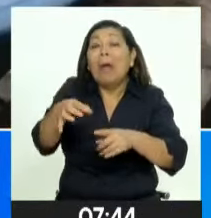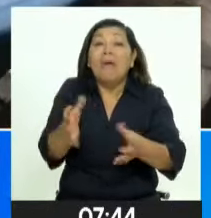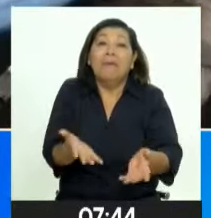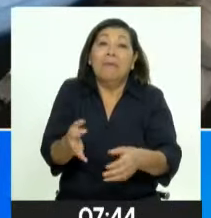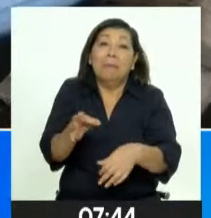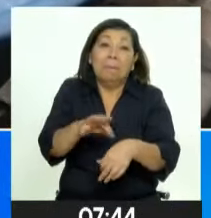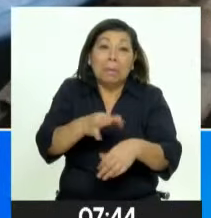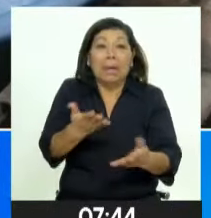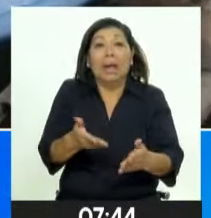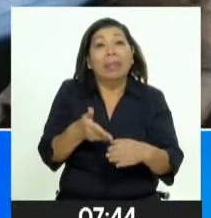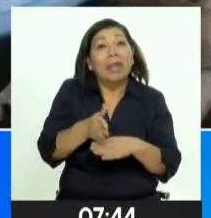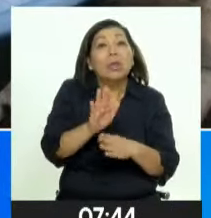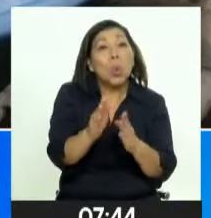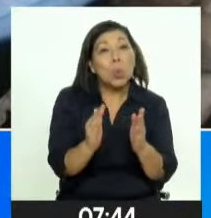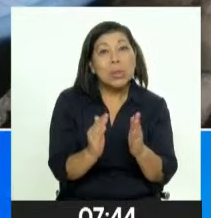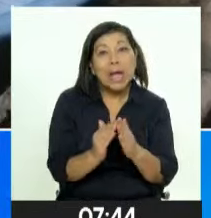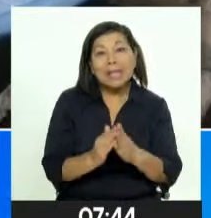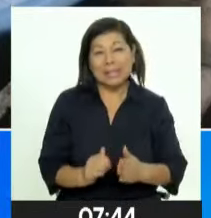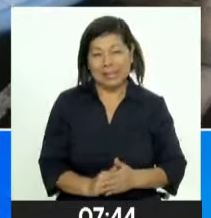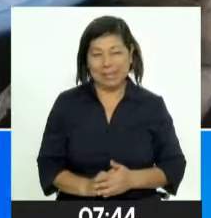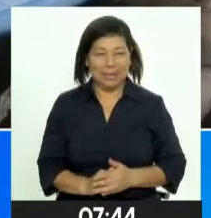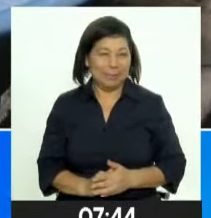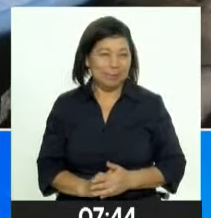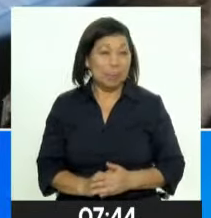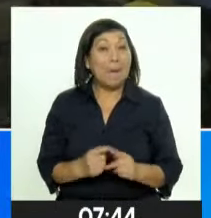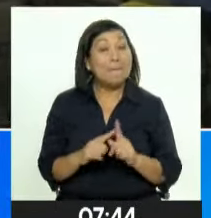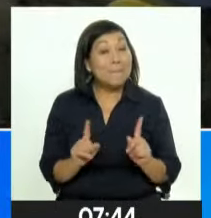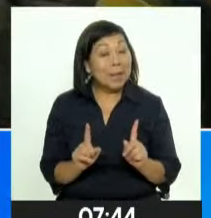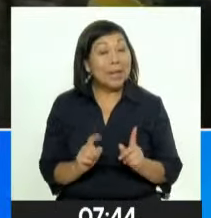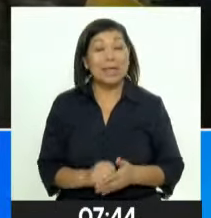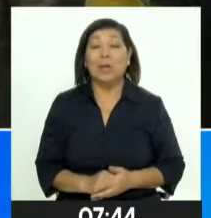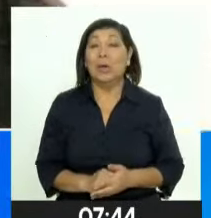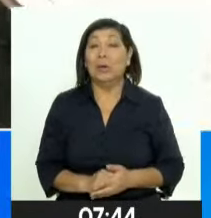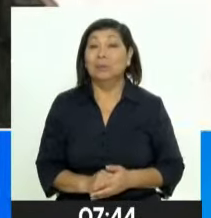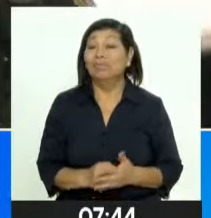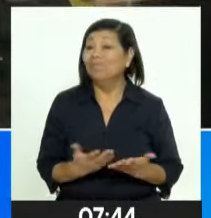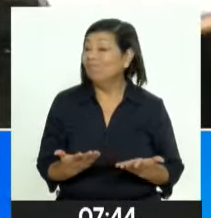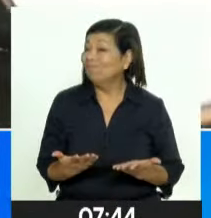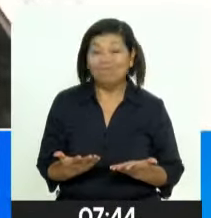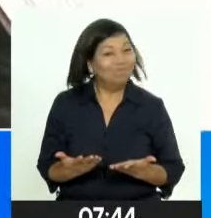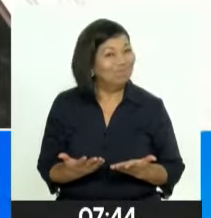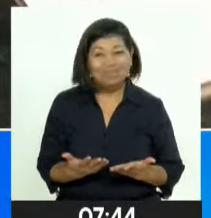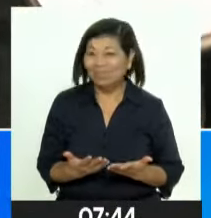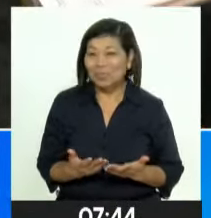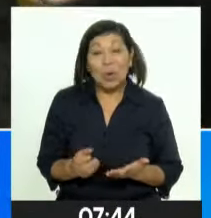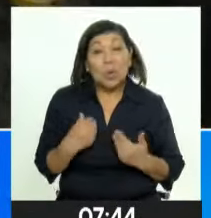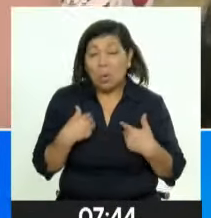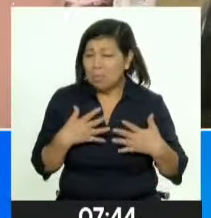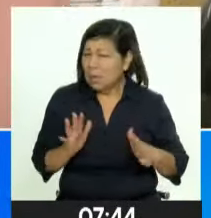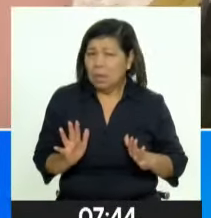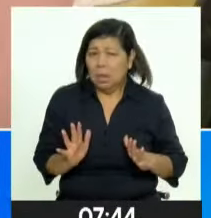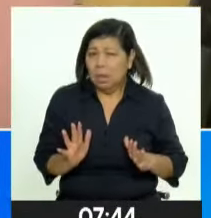pequeña epidemia dentro del hogar entre varios familiares. Pero si, salvo eso, yo no